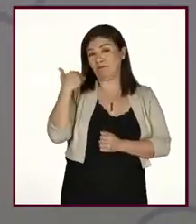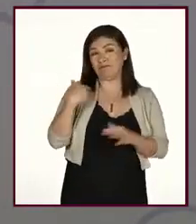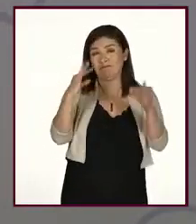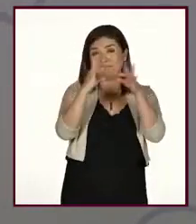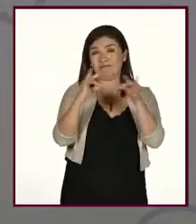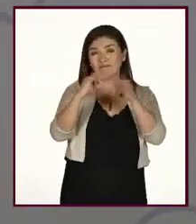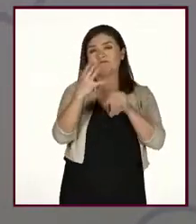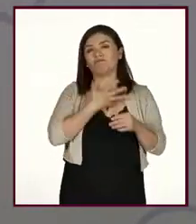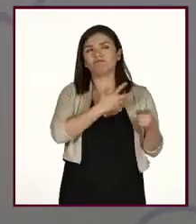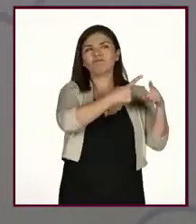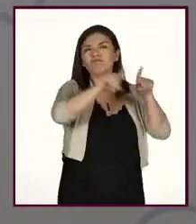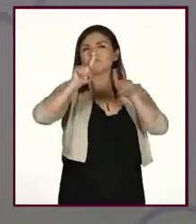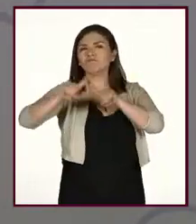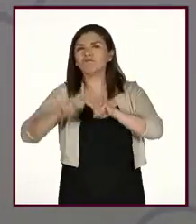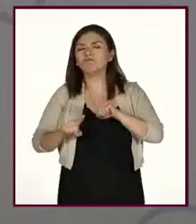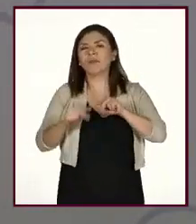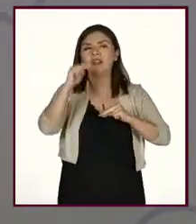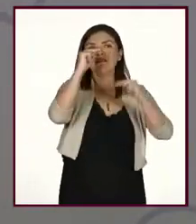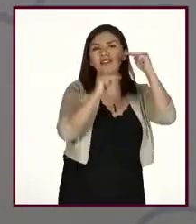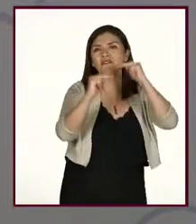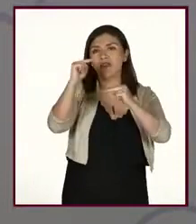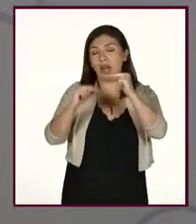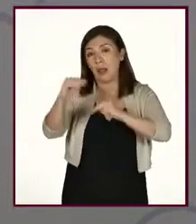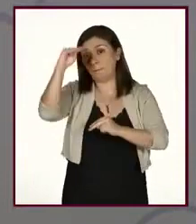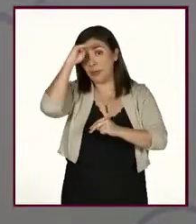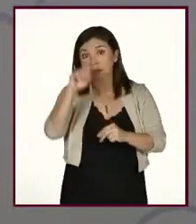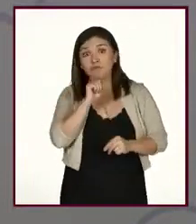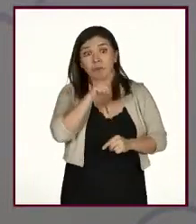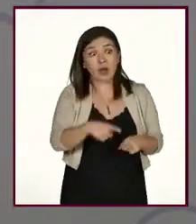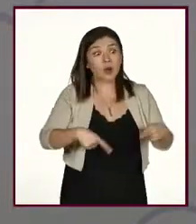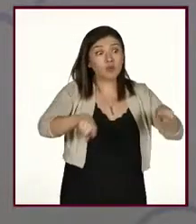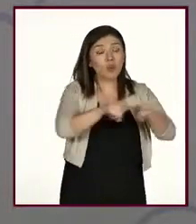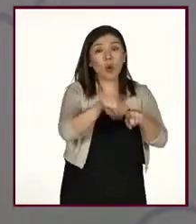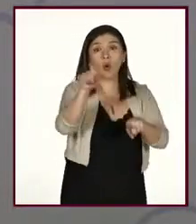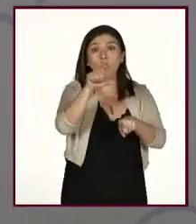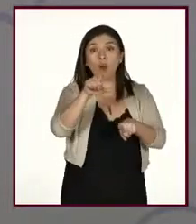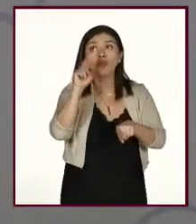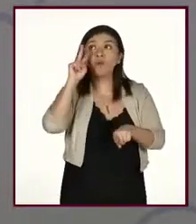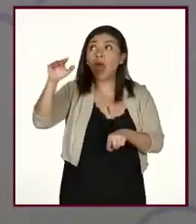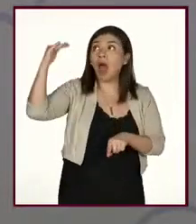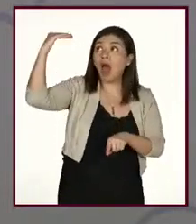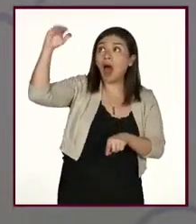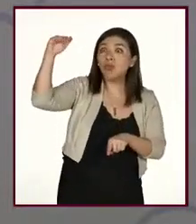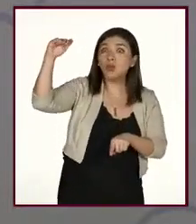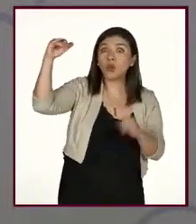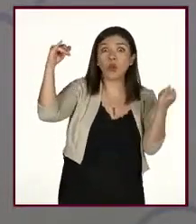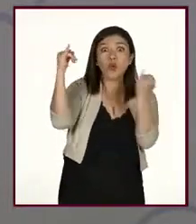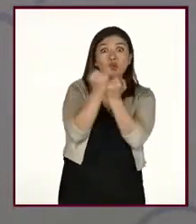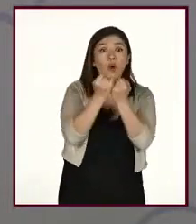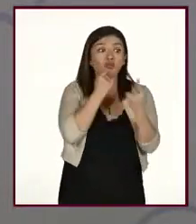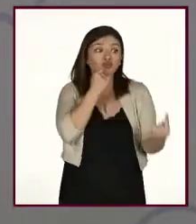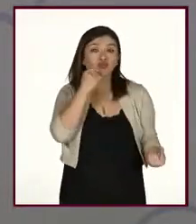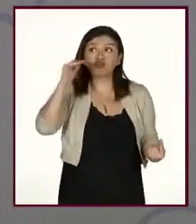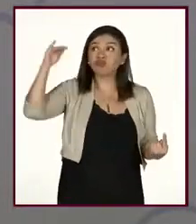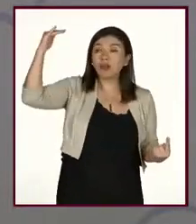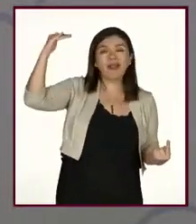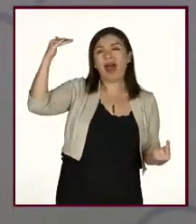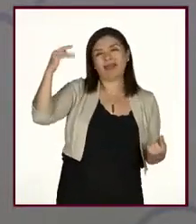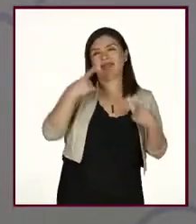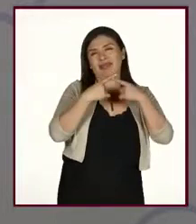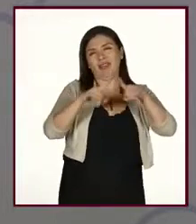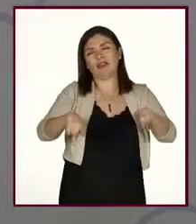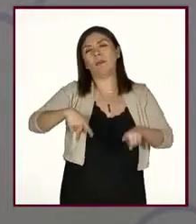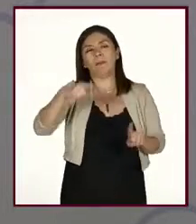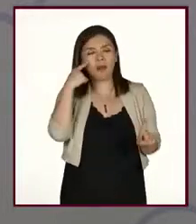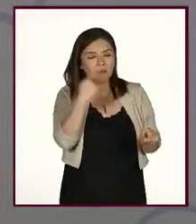hay como diferentes manifestaciones, no es lo mismo que vamos a estar observando a lo mejor en un adulto, pero en preescolar sí, pues con esta ansiedad,